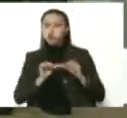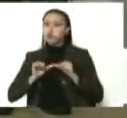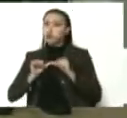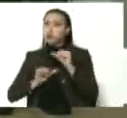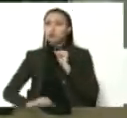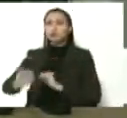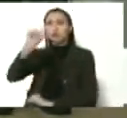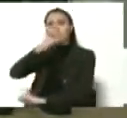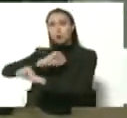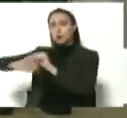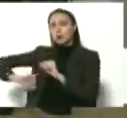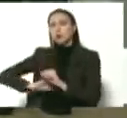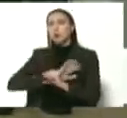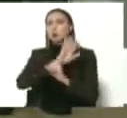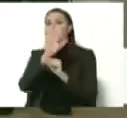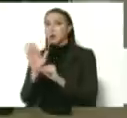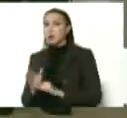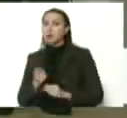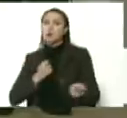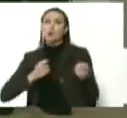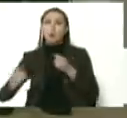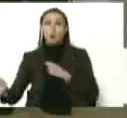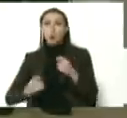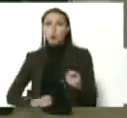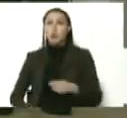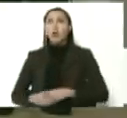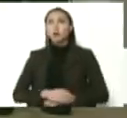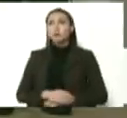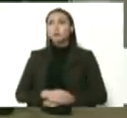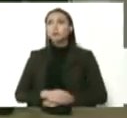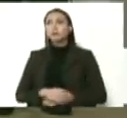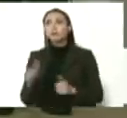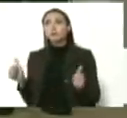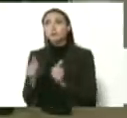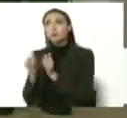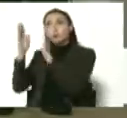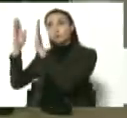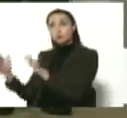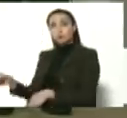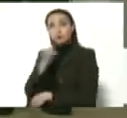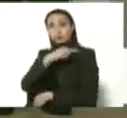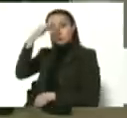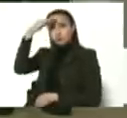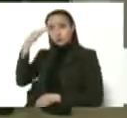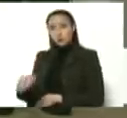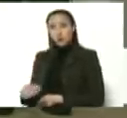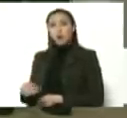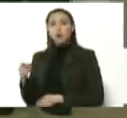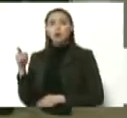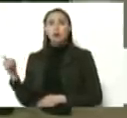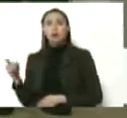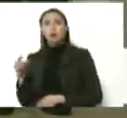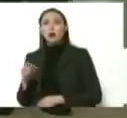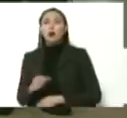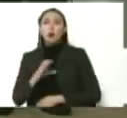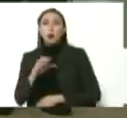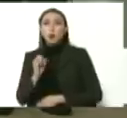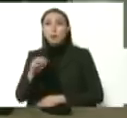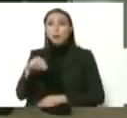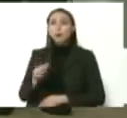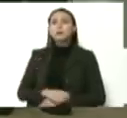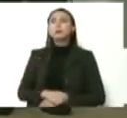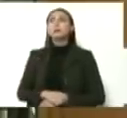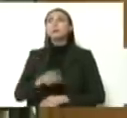combatiendo el COVID, seguimos controlando la pandemia. Me acompaña nuestro general de división, Parra Yarza, comandante de la SOI